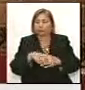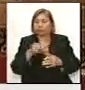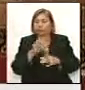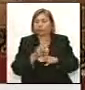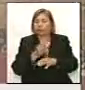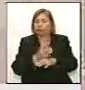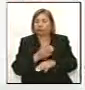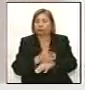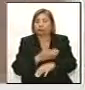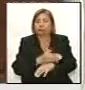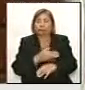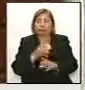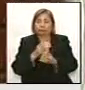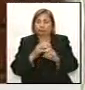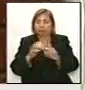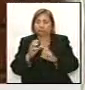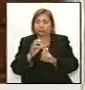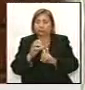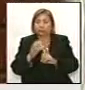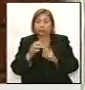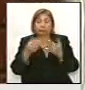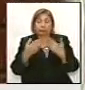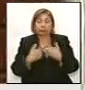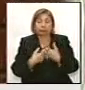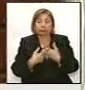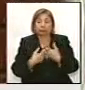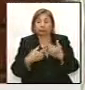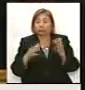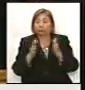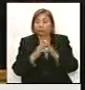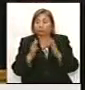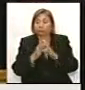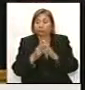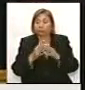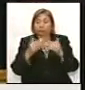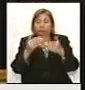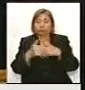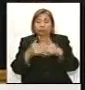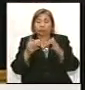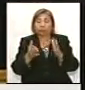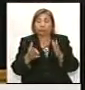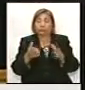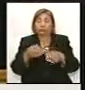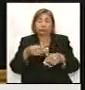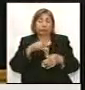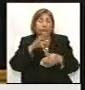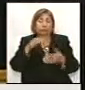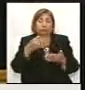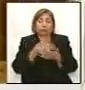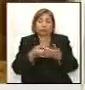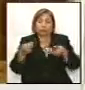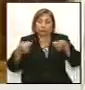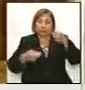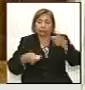desarrollo cultural. Además, propondrán consolidar la Casa de Rescate en la cartera del proyecto para el